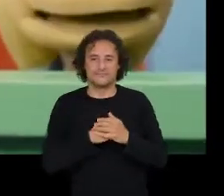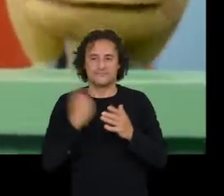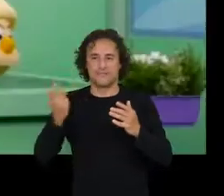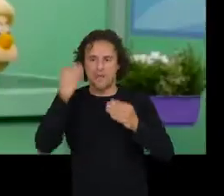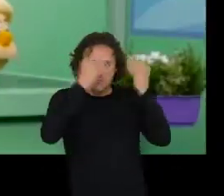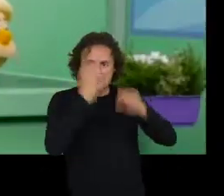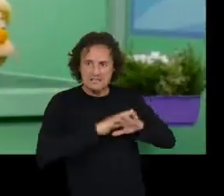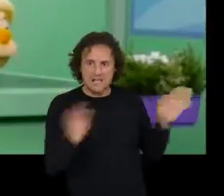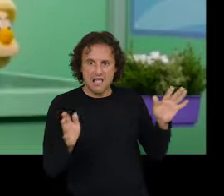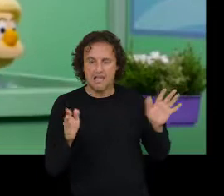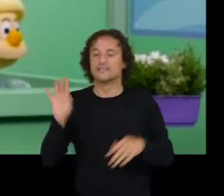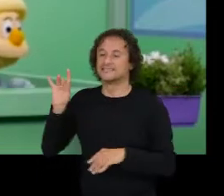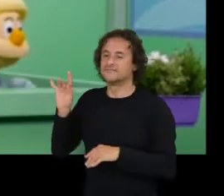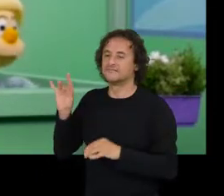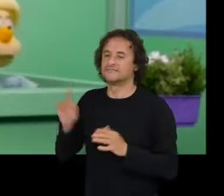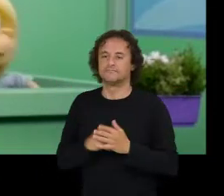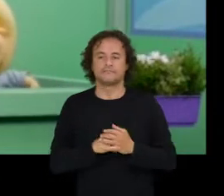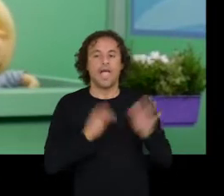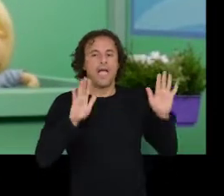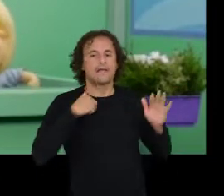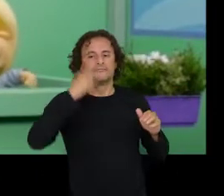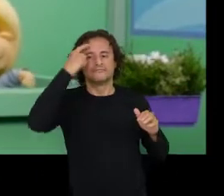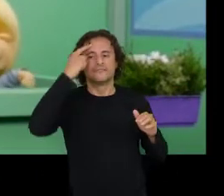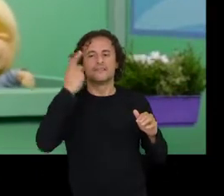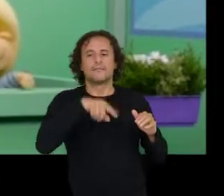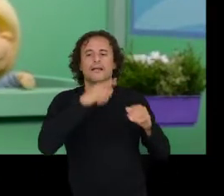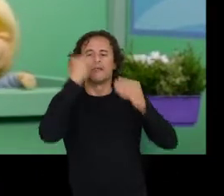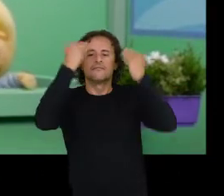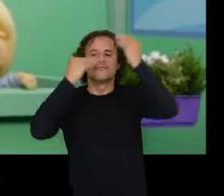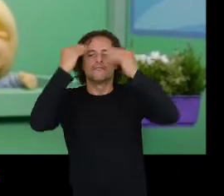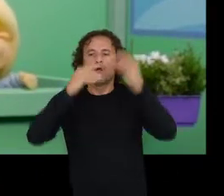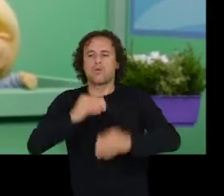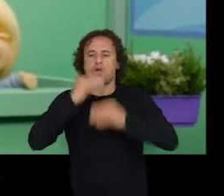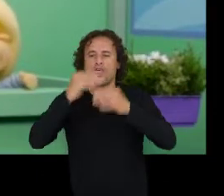Sí. Pois... Ah, entón xa sei. Vou pensar nun bocadillo de